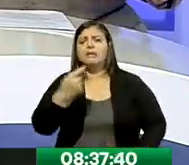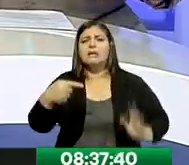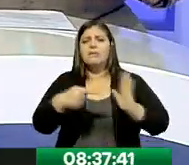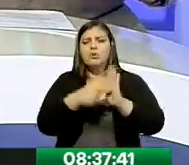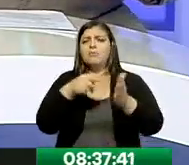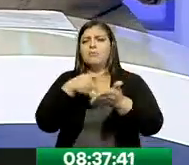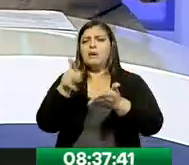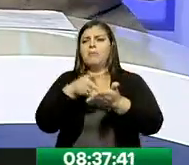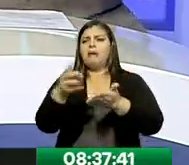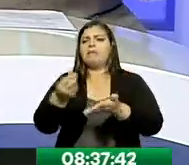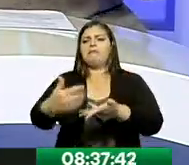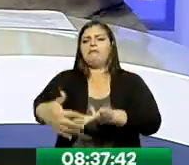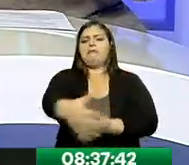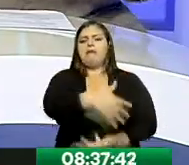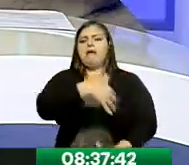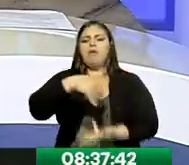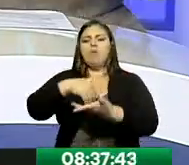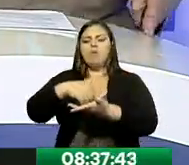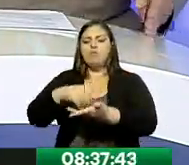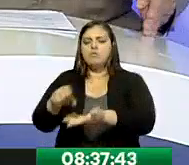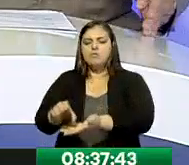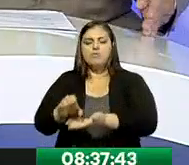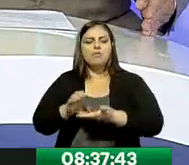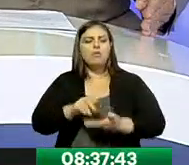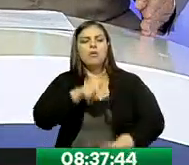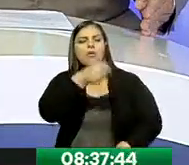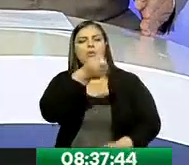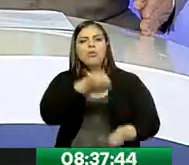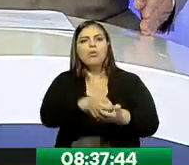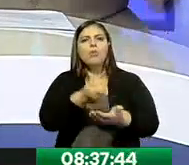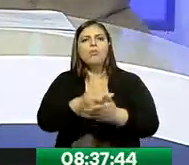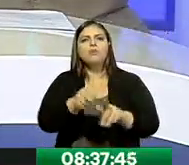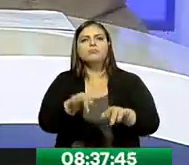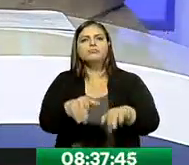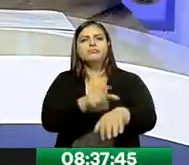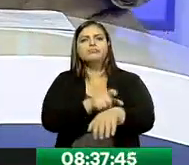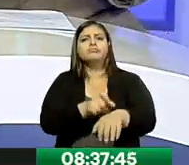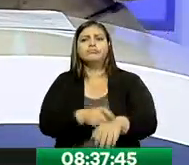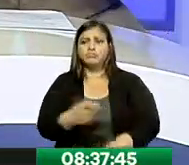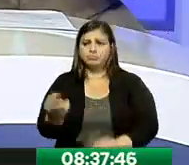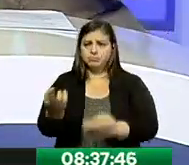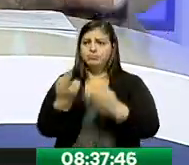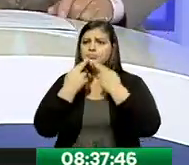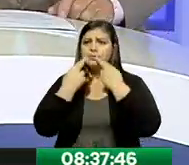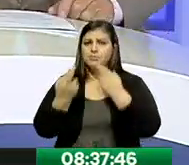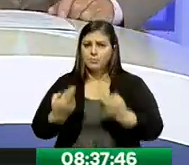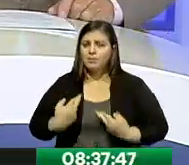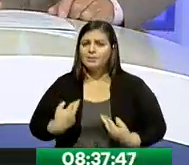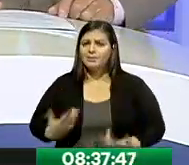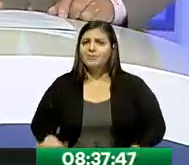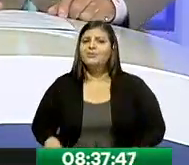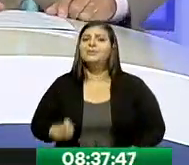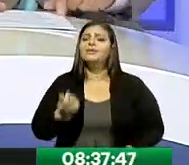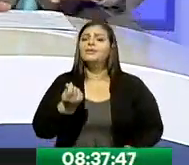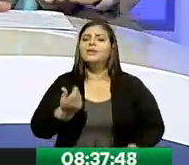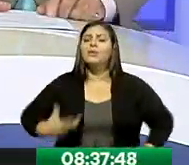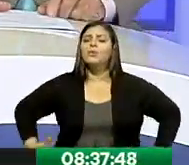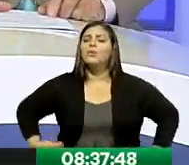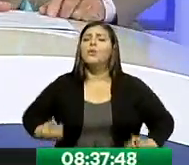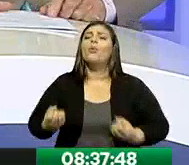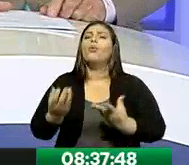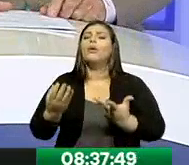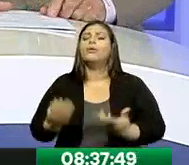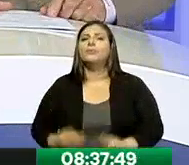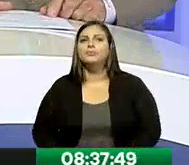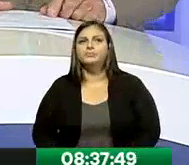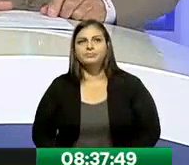sirven? Insisto, costo-beneficio. Sería bueno saberlo. Otro tema. Agentes de la Policía